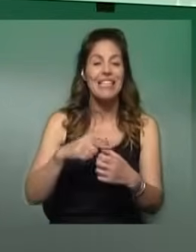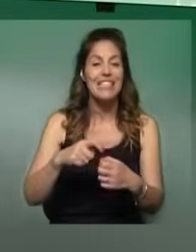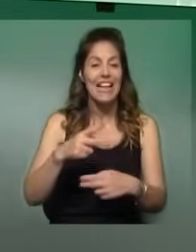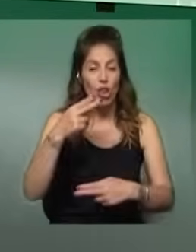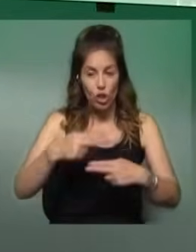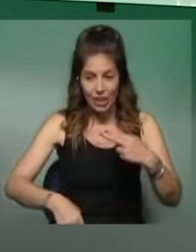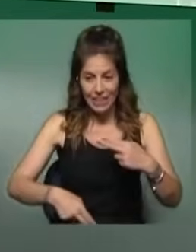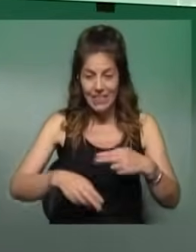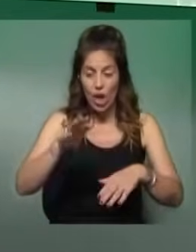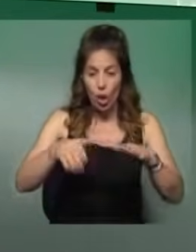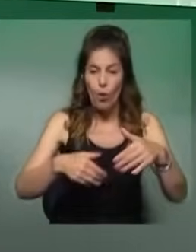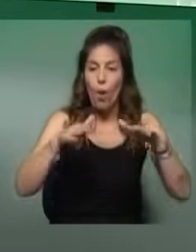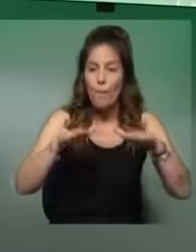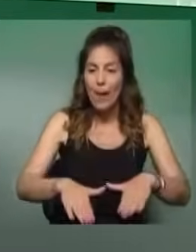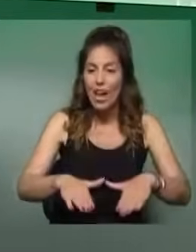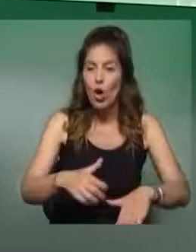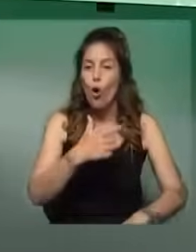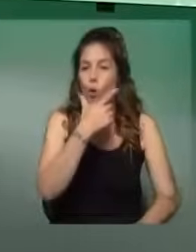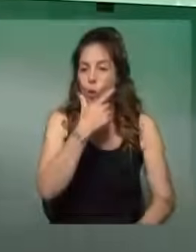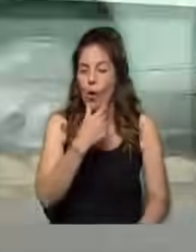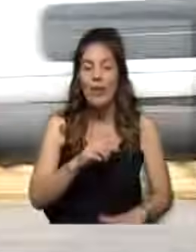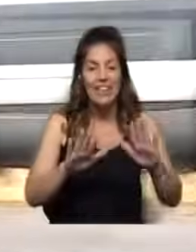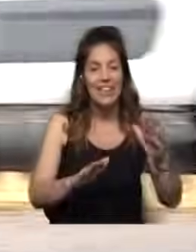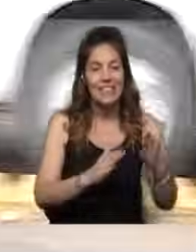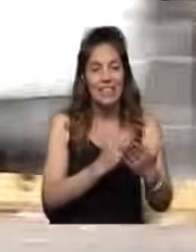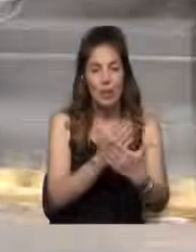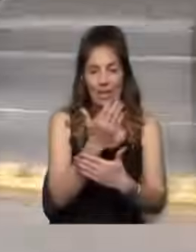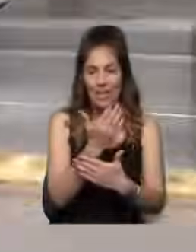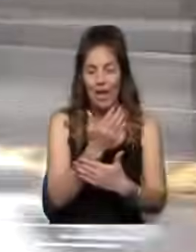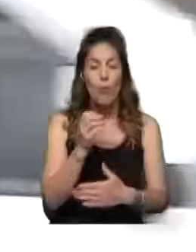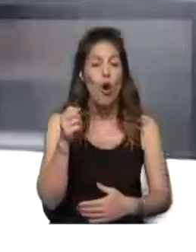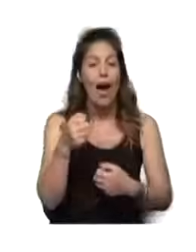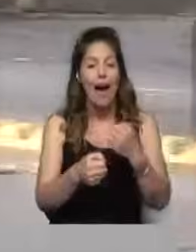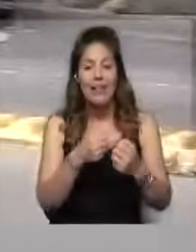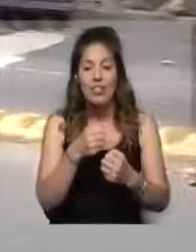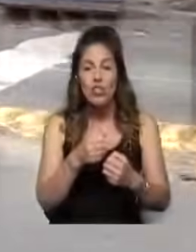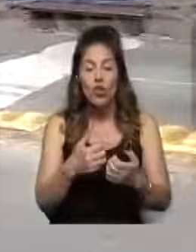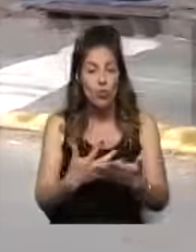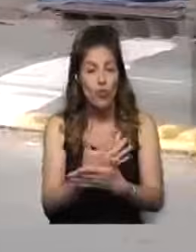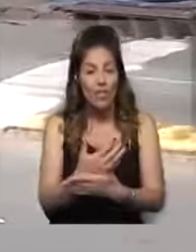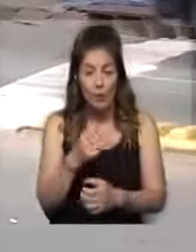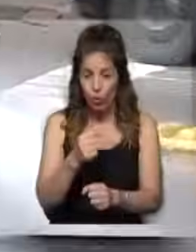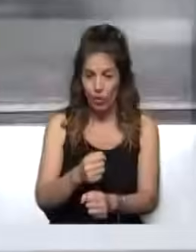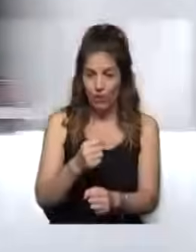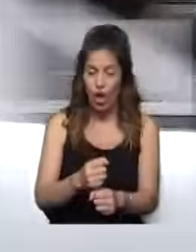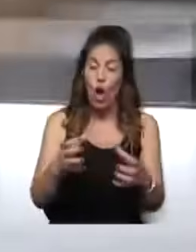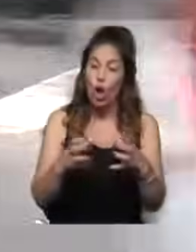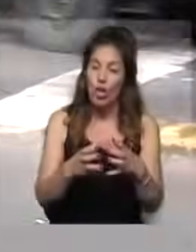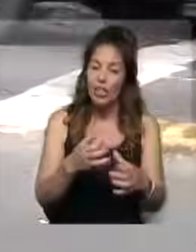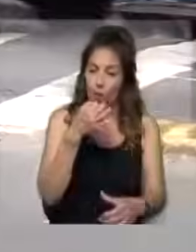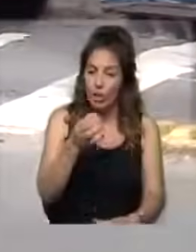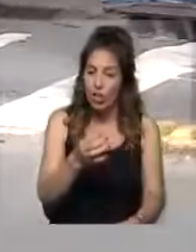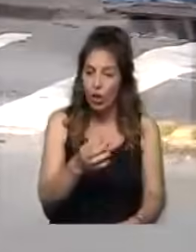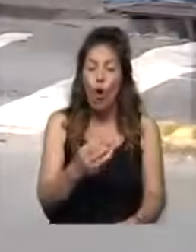taxi convocó a un paro para este jueves desde las 10 de la mañana debido a la agresión sufrida por un trabajador el colectivo expresó que se